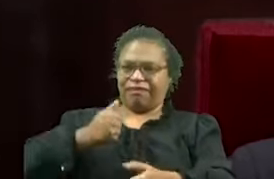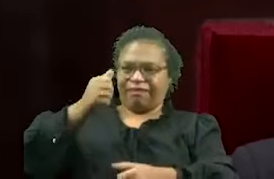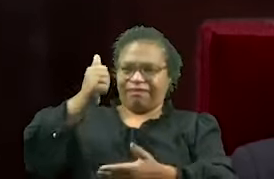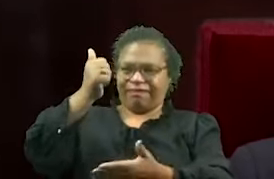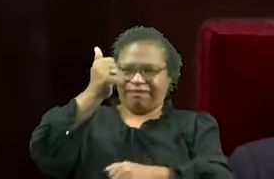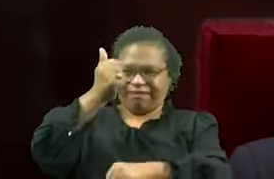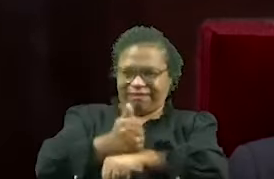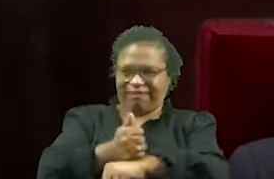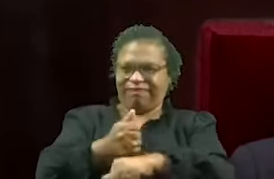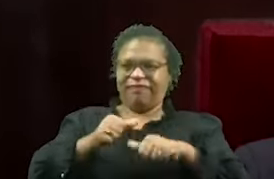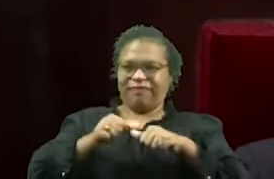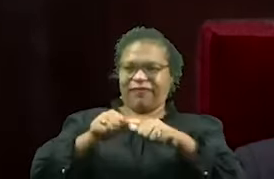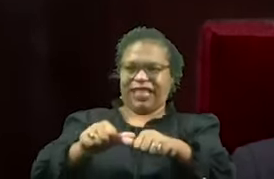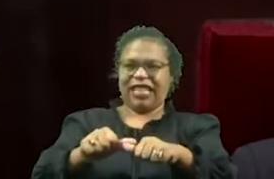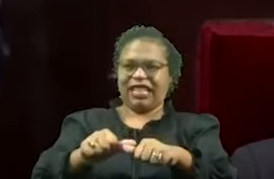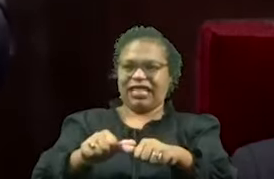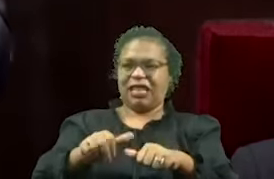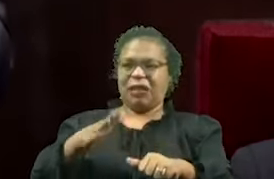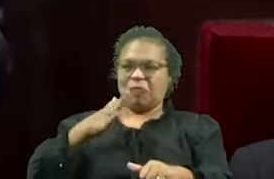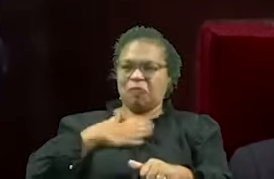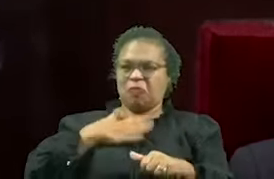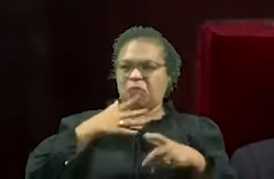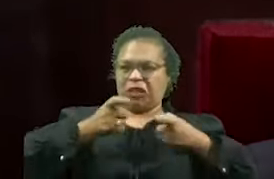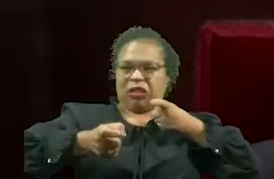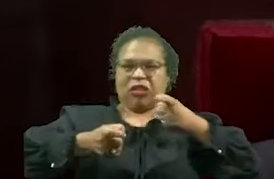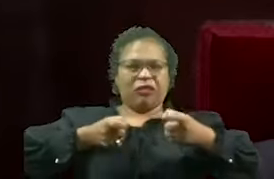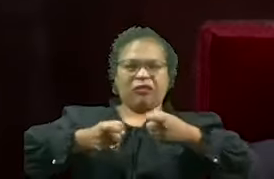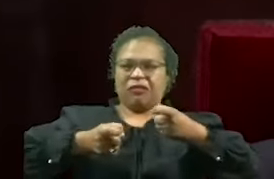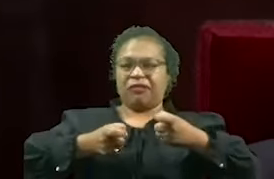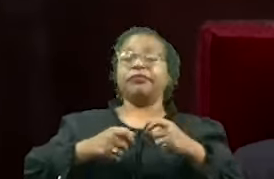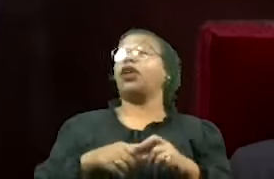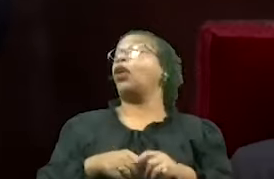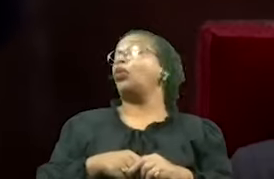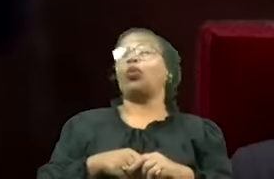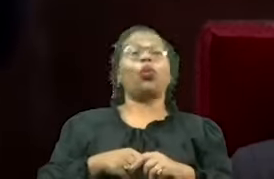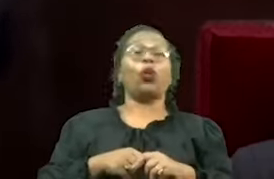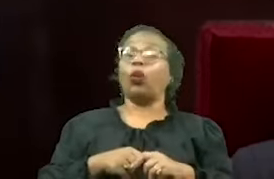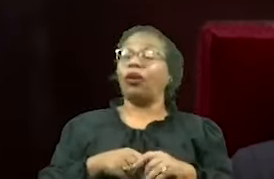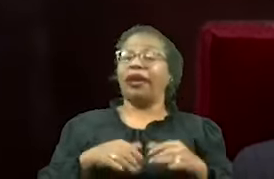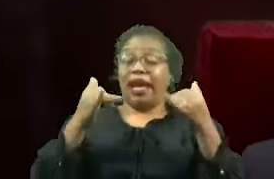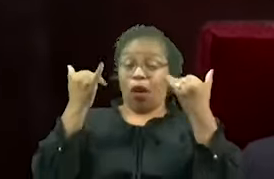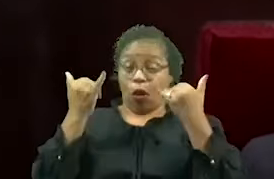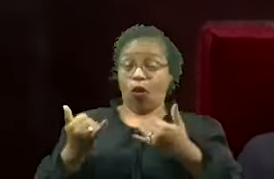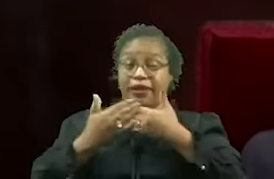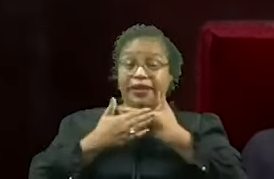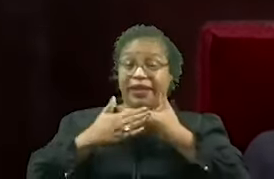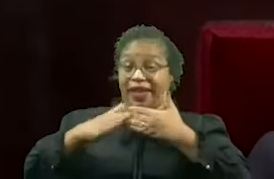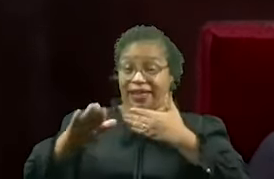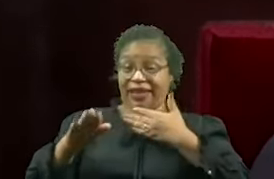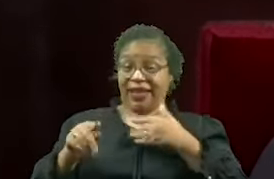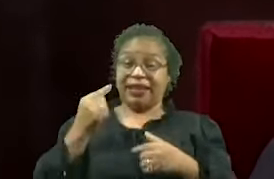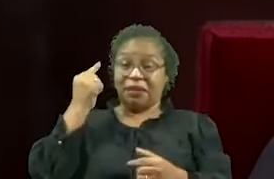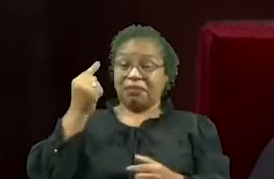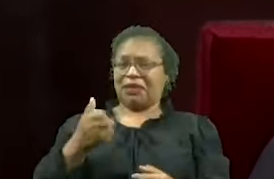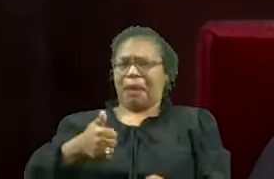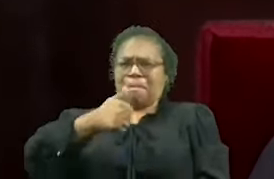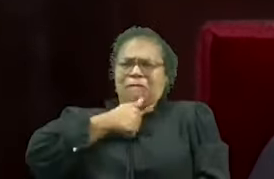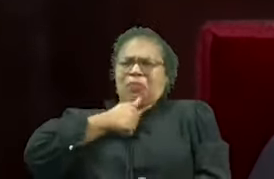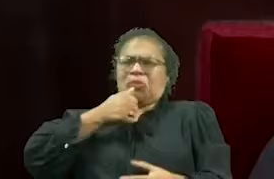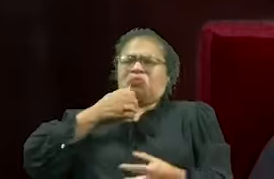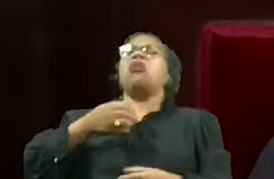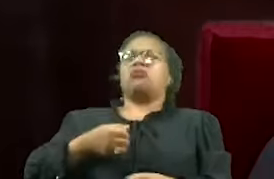en adelante deberán desaparecer los hombr hbres que se creen imprescindibles en nuestra historia porque la alternabilidad